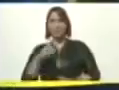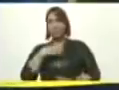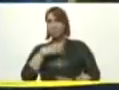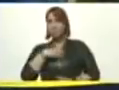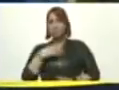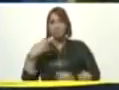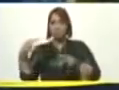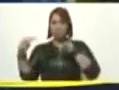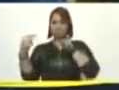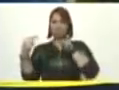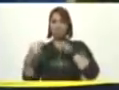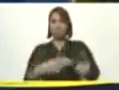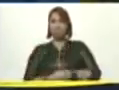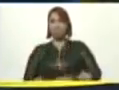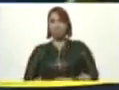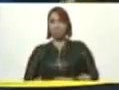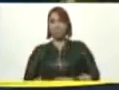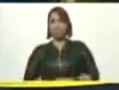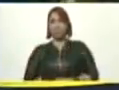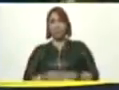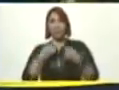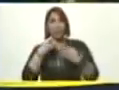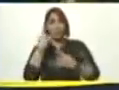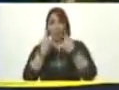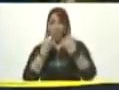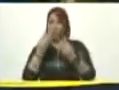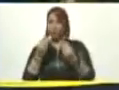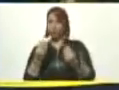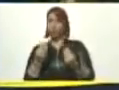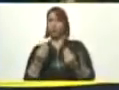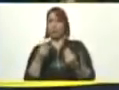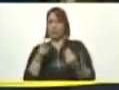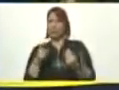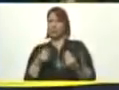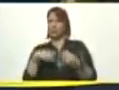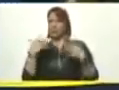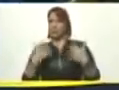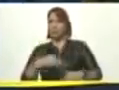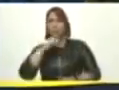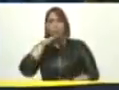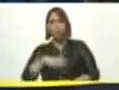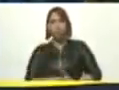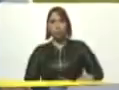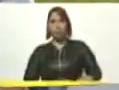vernos bueno admiro mucho Ismael Miranda es una leyenda